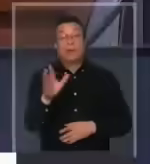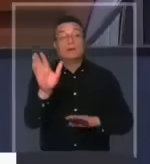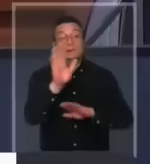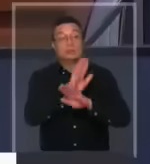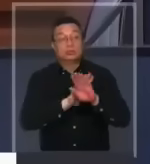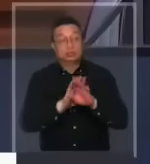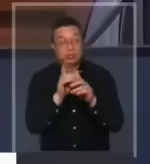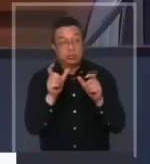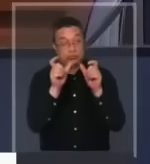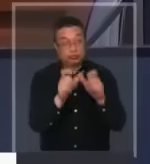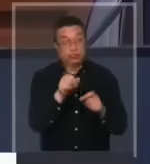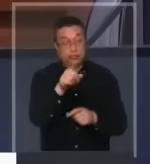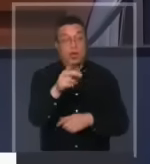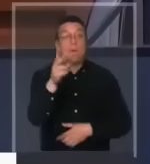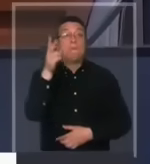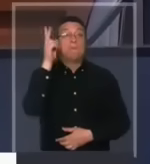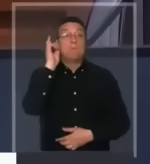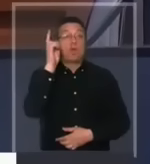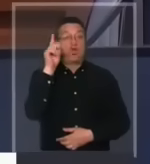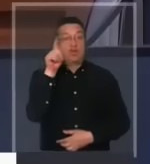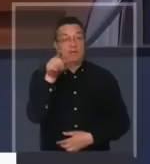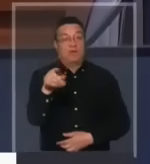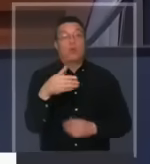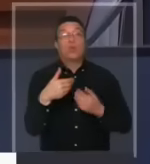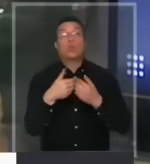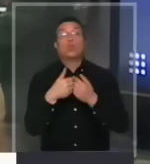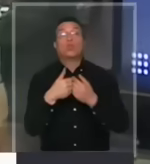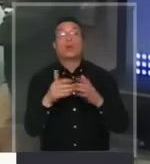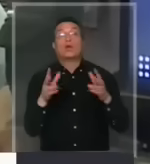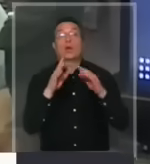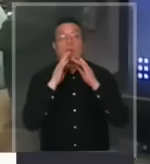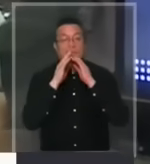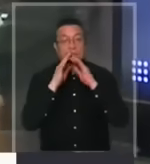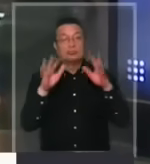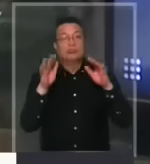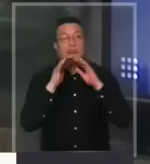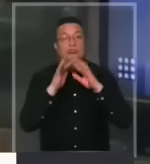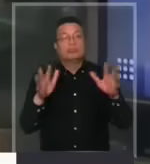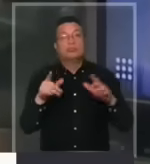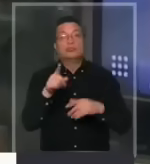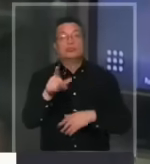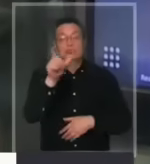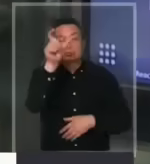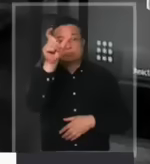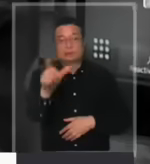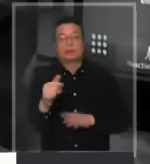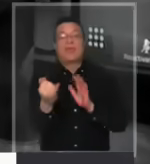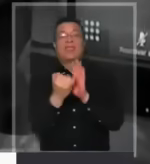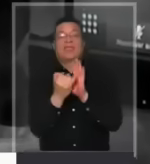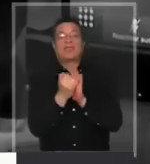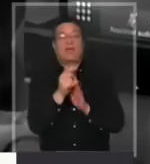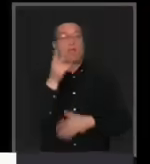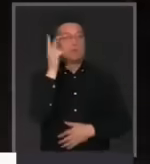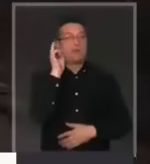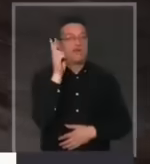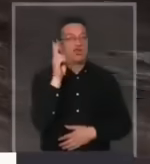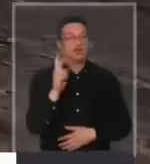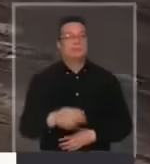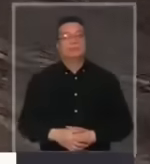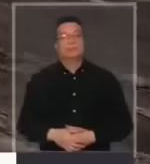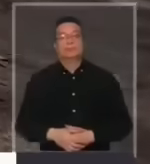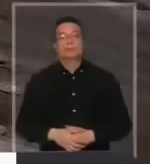protección que este tiene, se prohíbe en este sentido cualquier tipo de divulgación de su identidad.